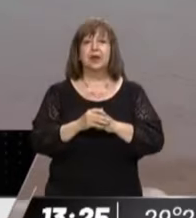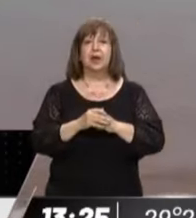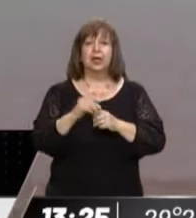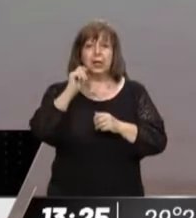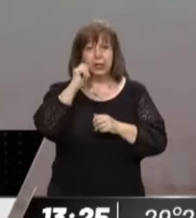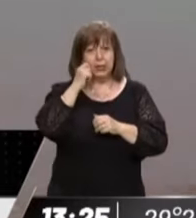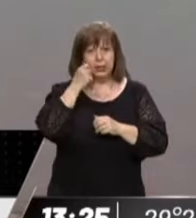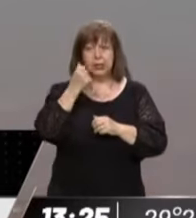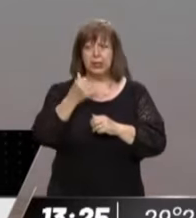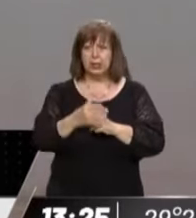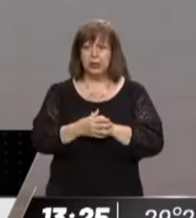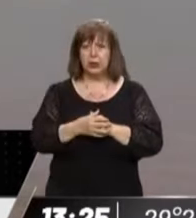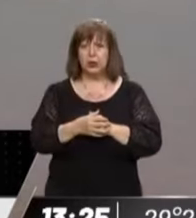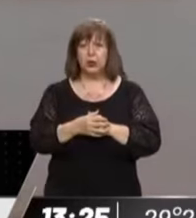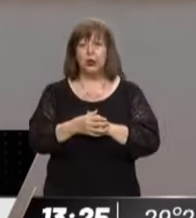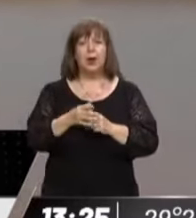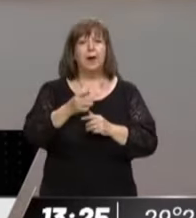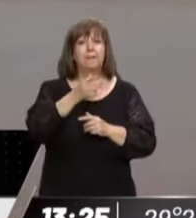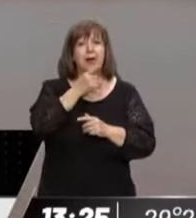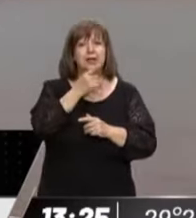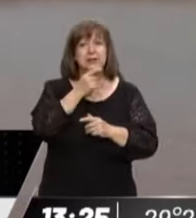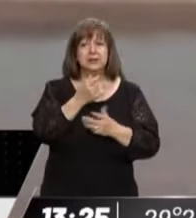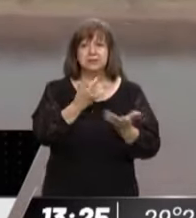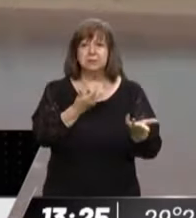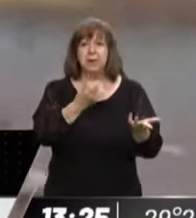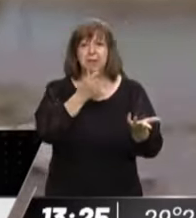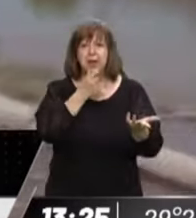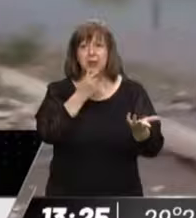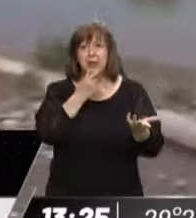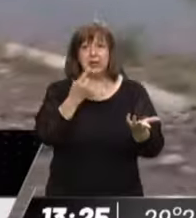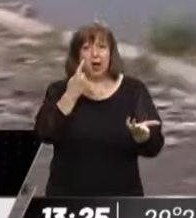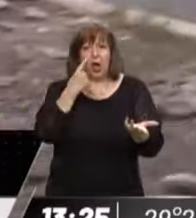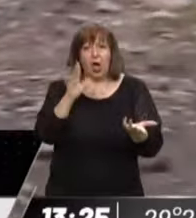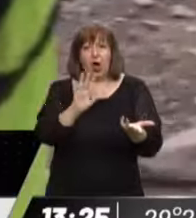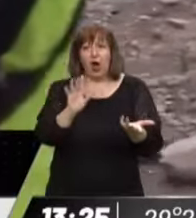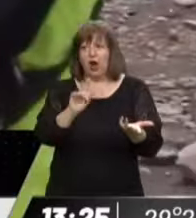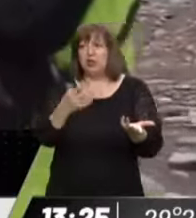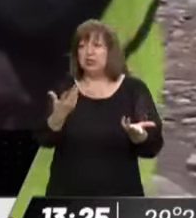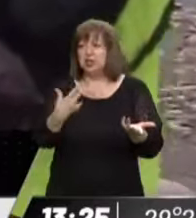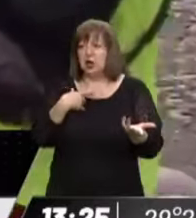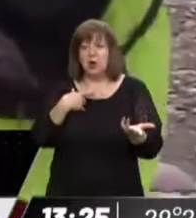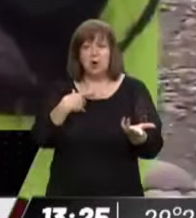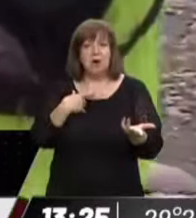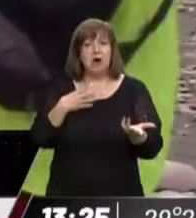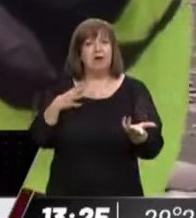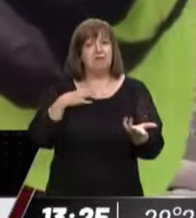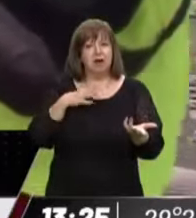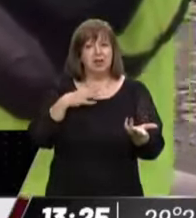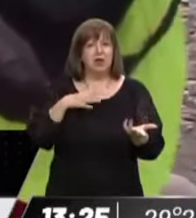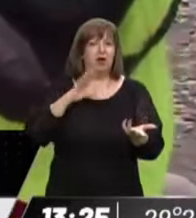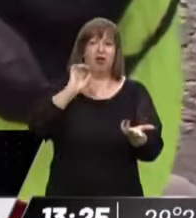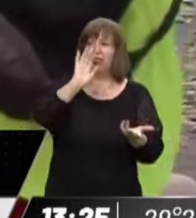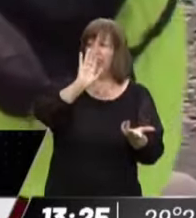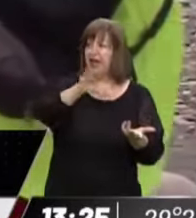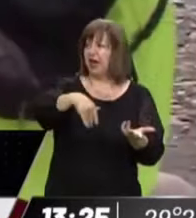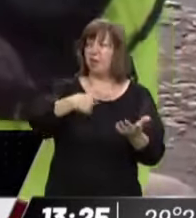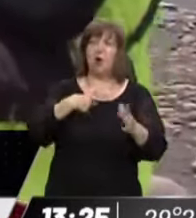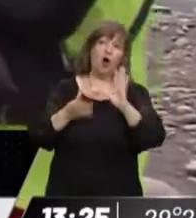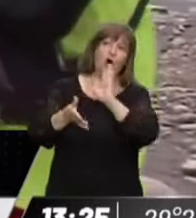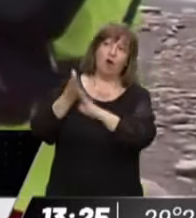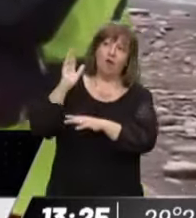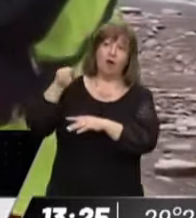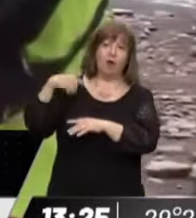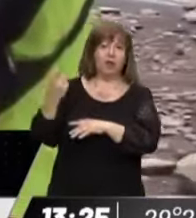dábamos cuenta de lo mismo cuántas cosas que tenemos en Mendoza que por ser Mendocino no nos ponemos ese chip turista no le damos bolilla y podemos hacer